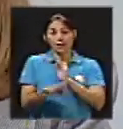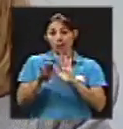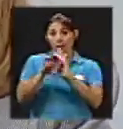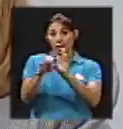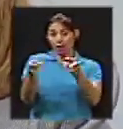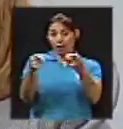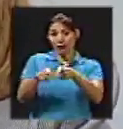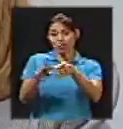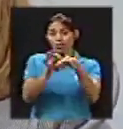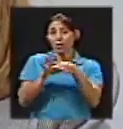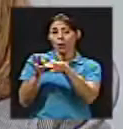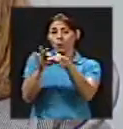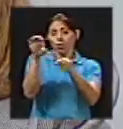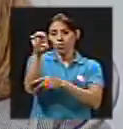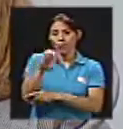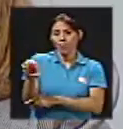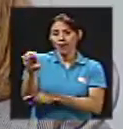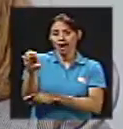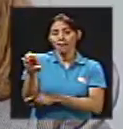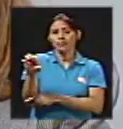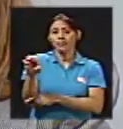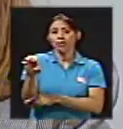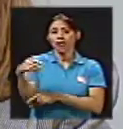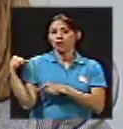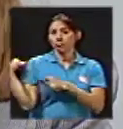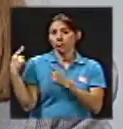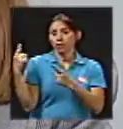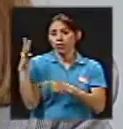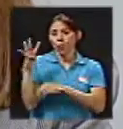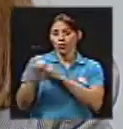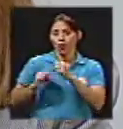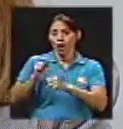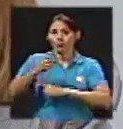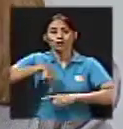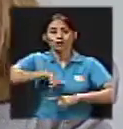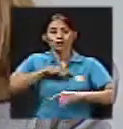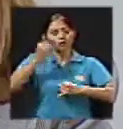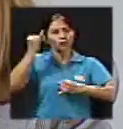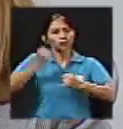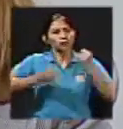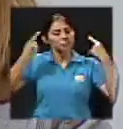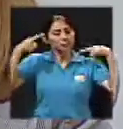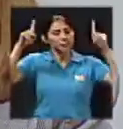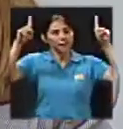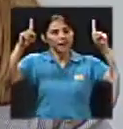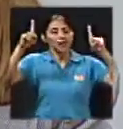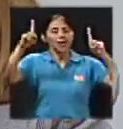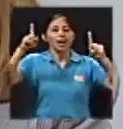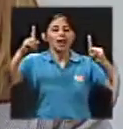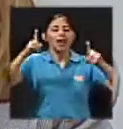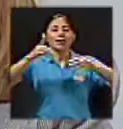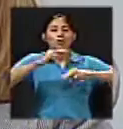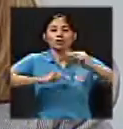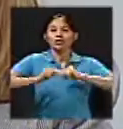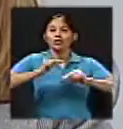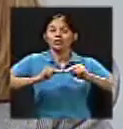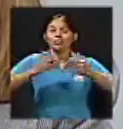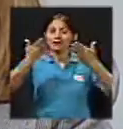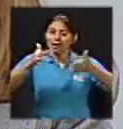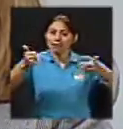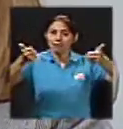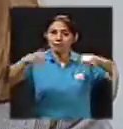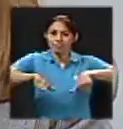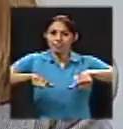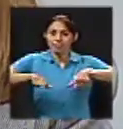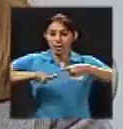Europea, logramos durante estos 4 años concluir la negociación, lograr que el acuerdo se aprobara y entró en vigor en